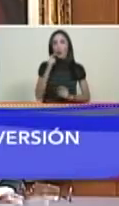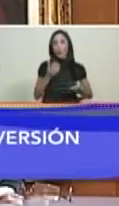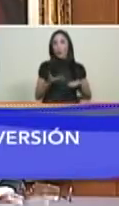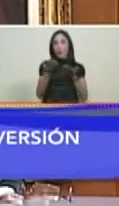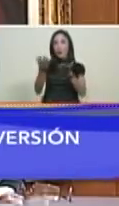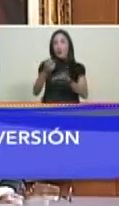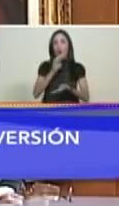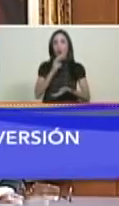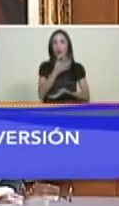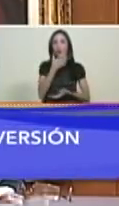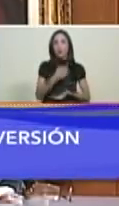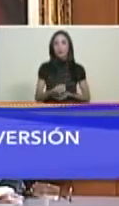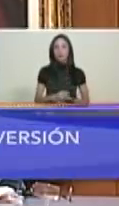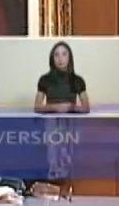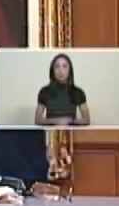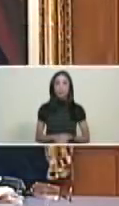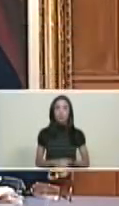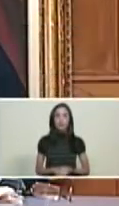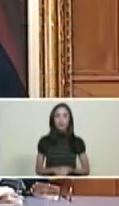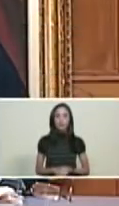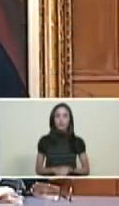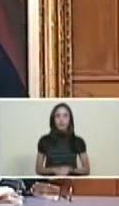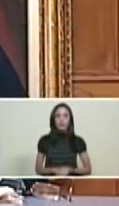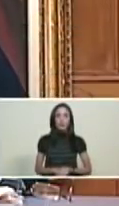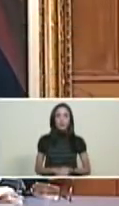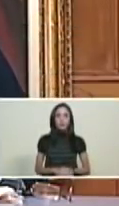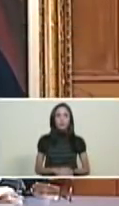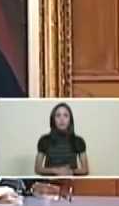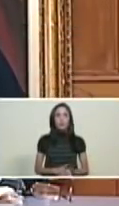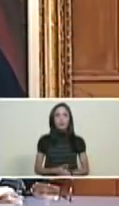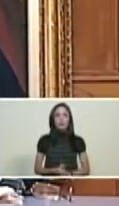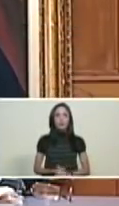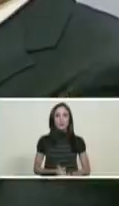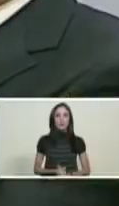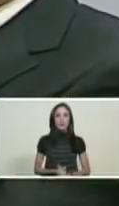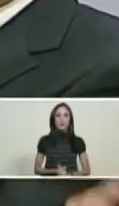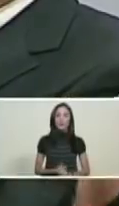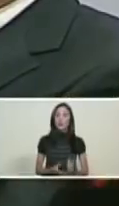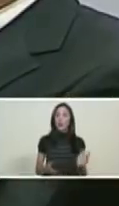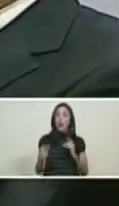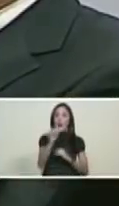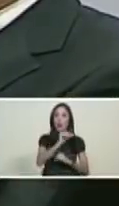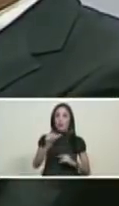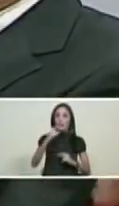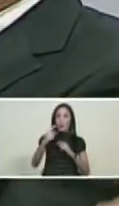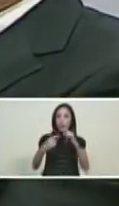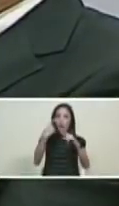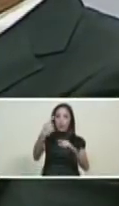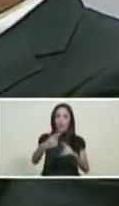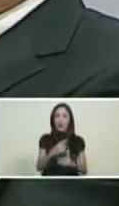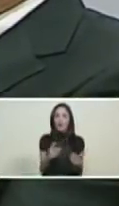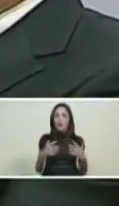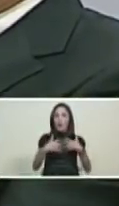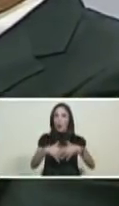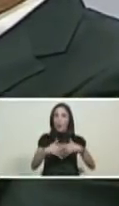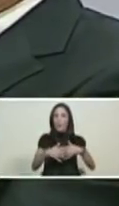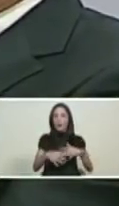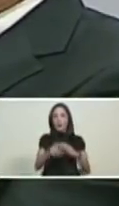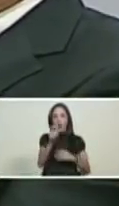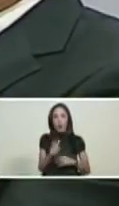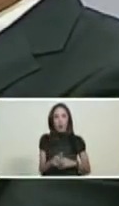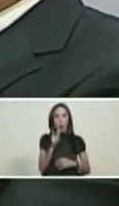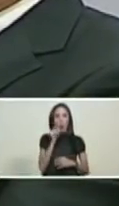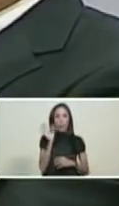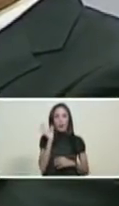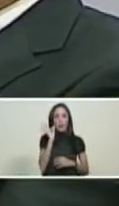quiere? y también la próxima semana voy a lanzar señores empresarios empresarias